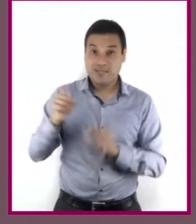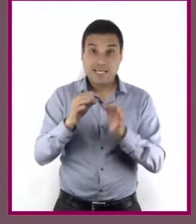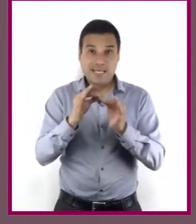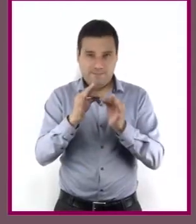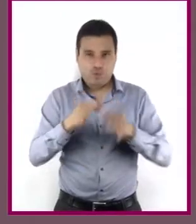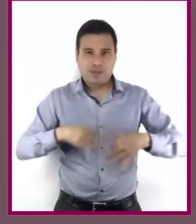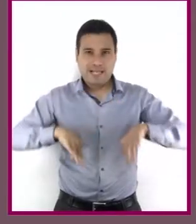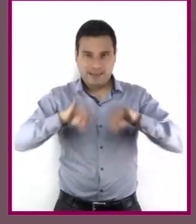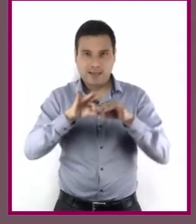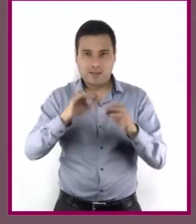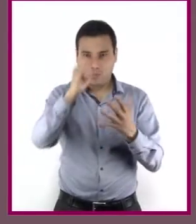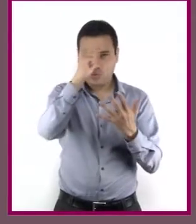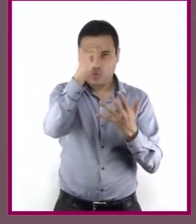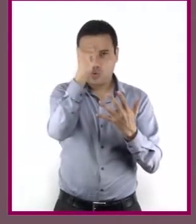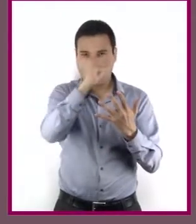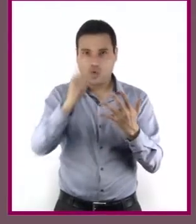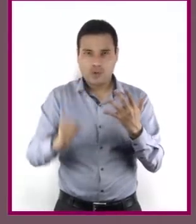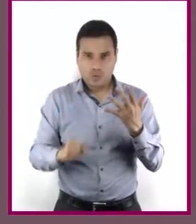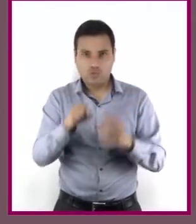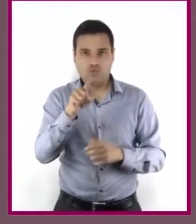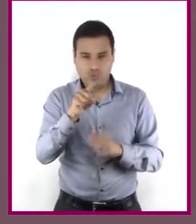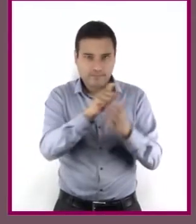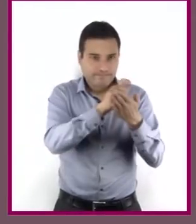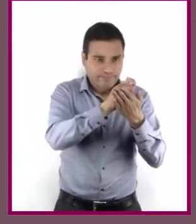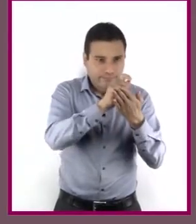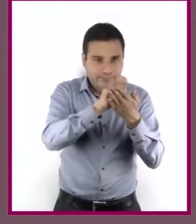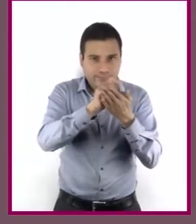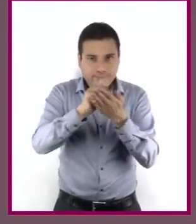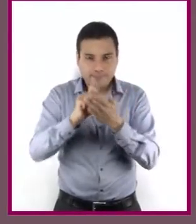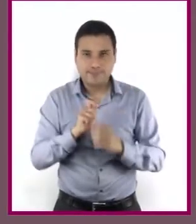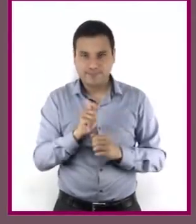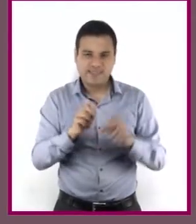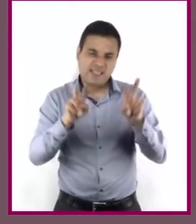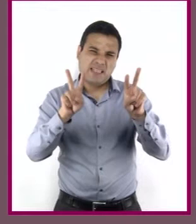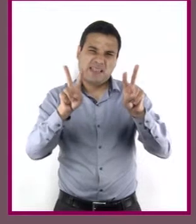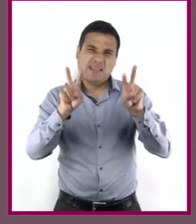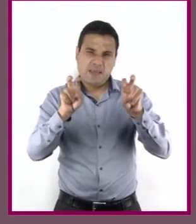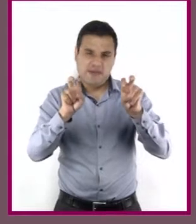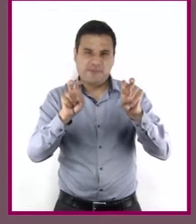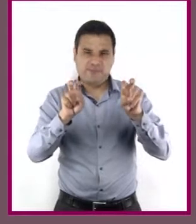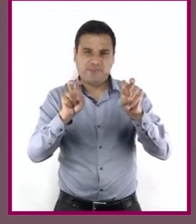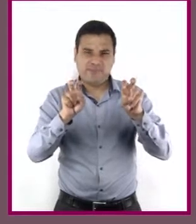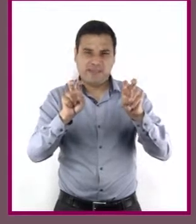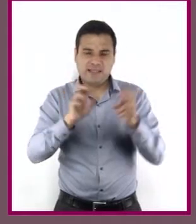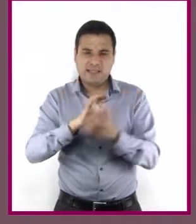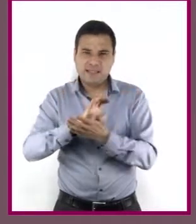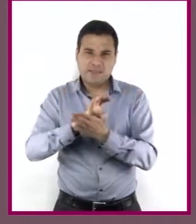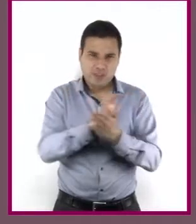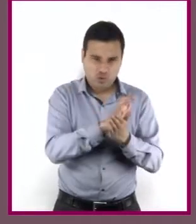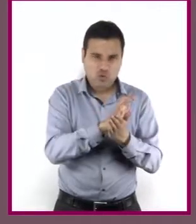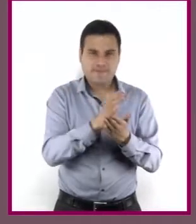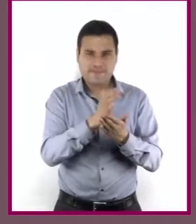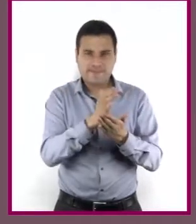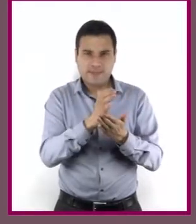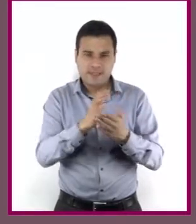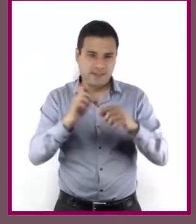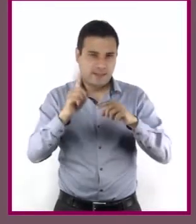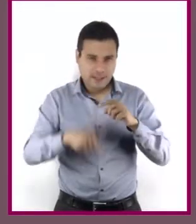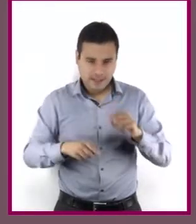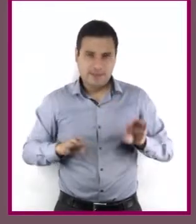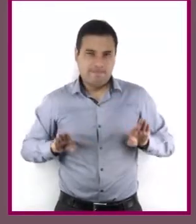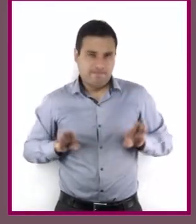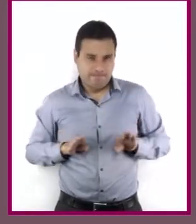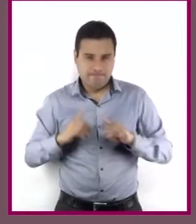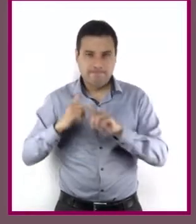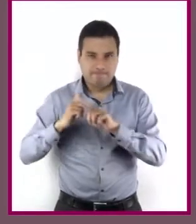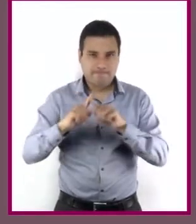en la lucha por el respeto a la diversidad y la no discriminación, lo que les puede ayudar a concluir